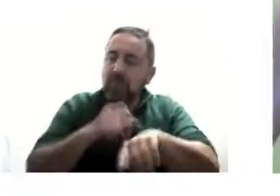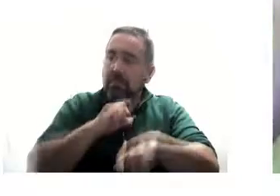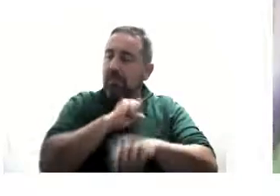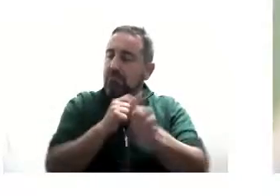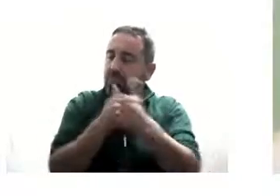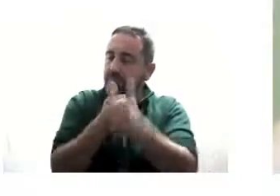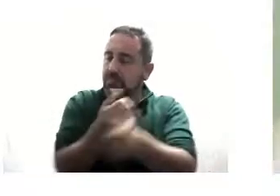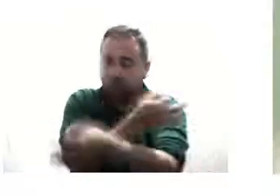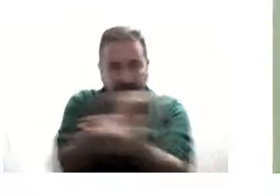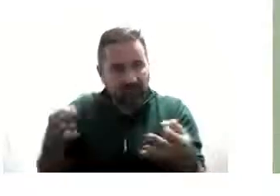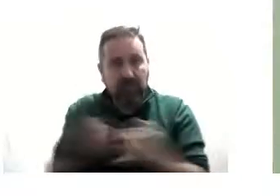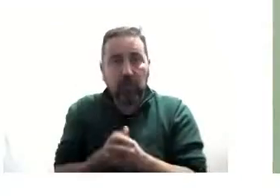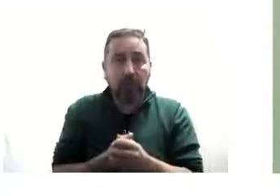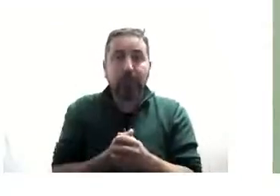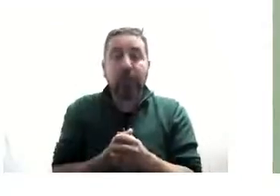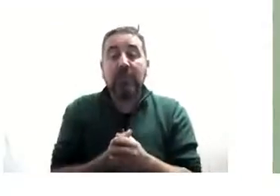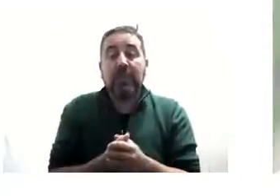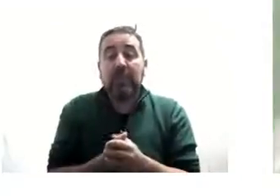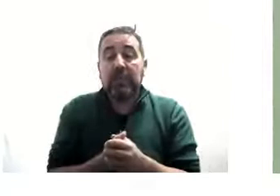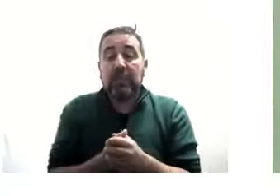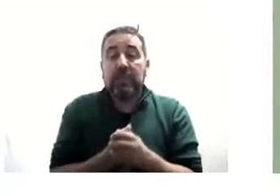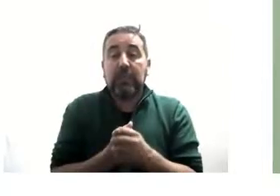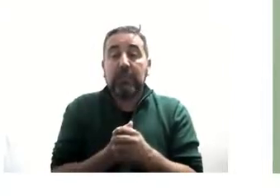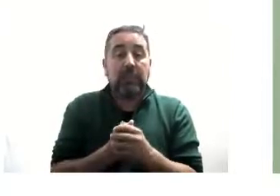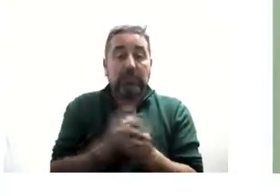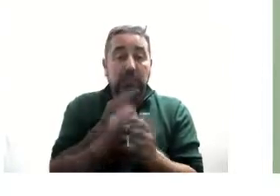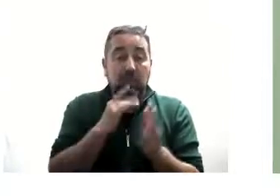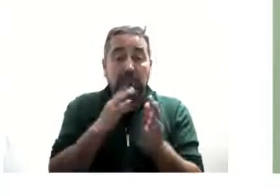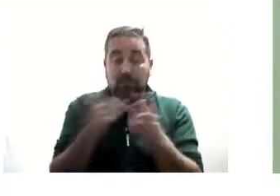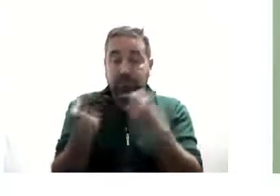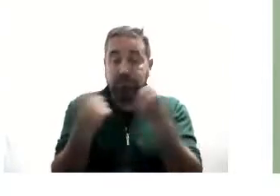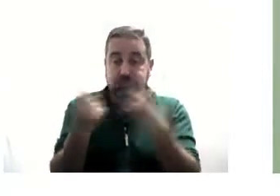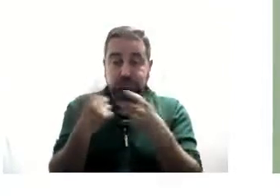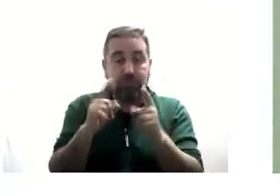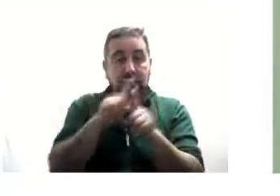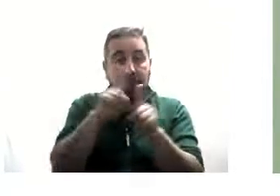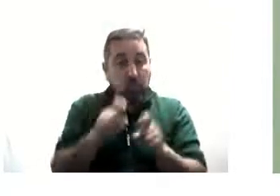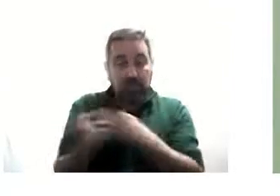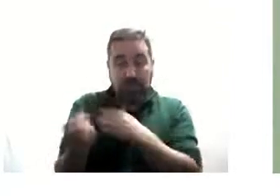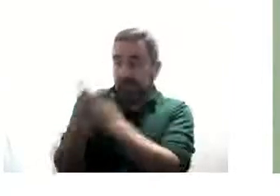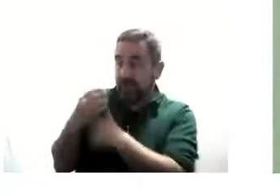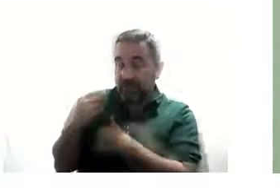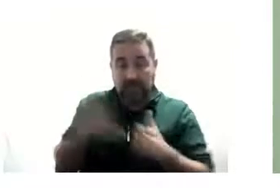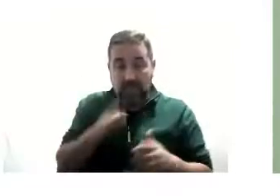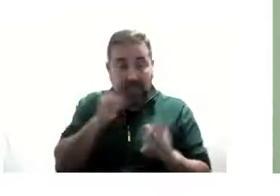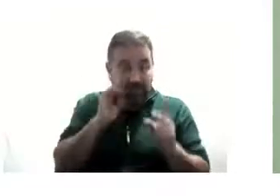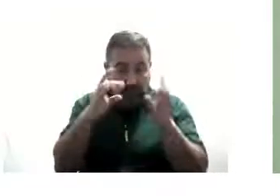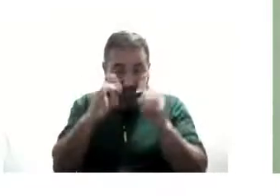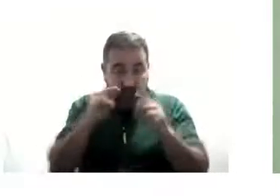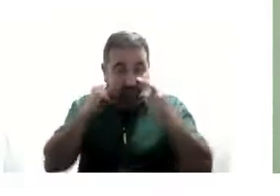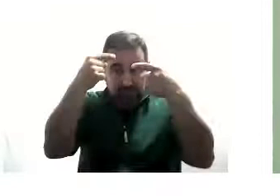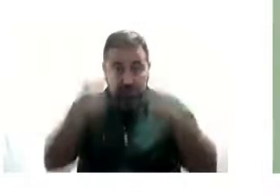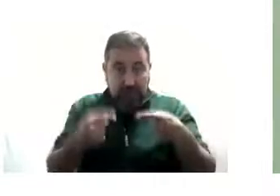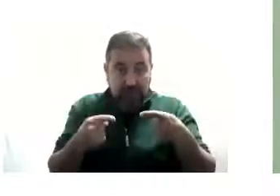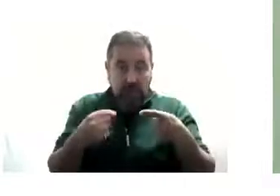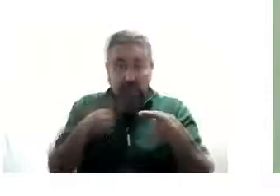Y vamos a ver, creo que con las preguntas recibidas y las que hemos ido viendo ahora en el chat, creo que vamos